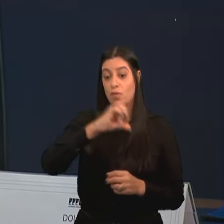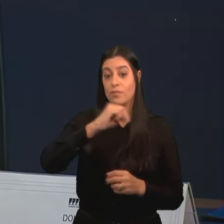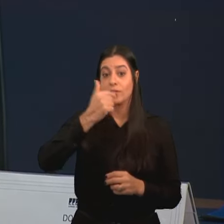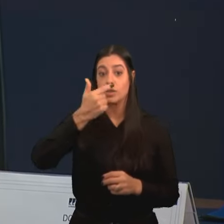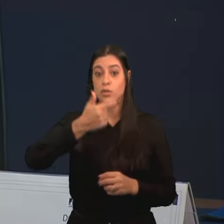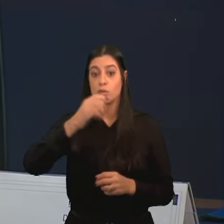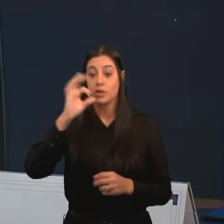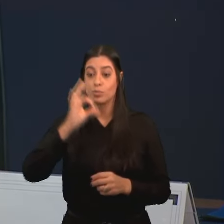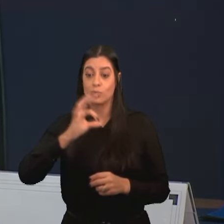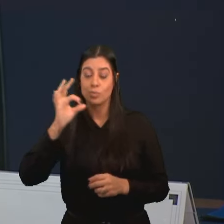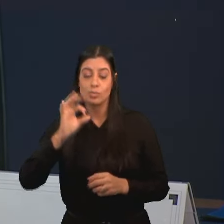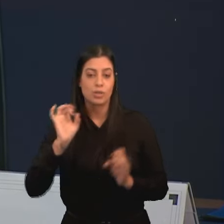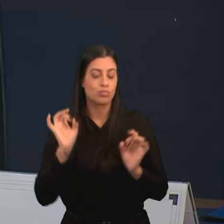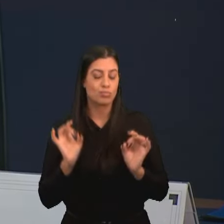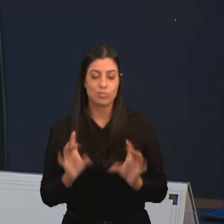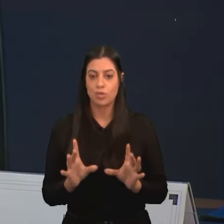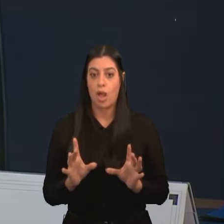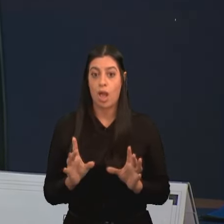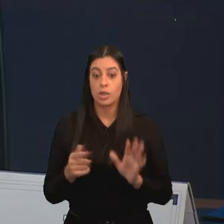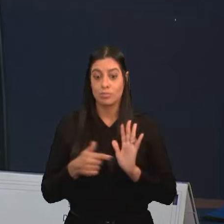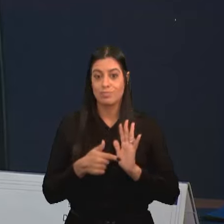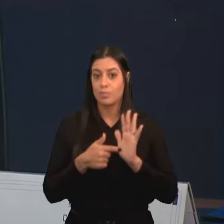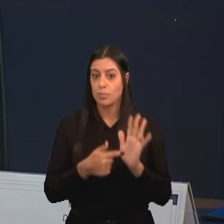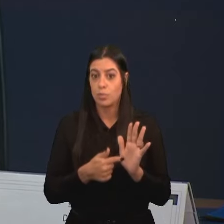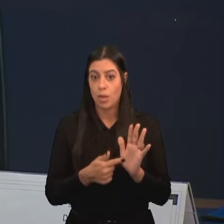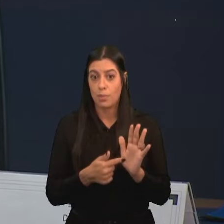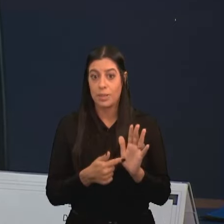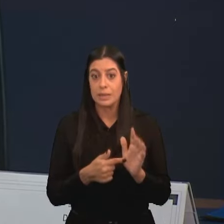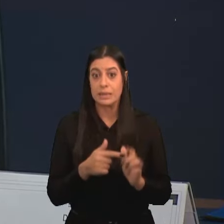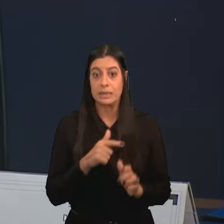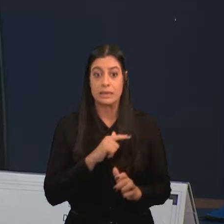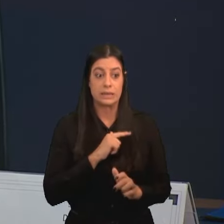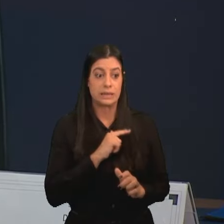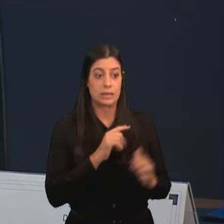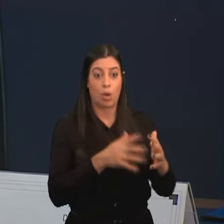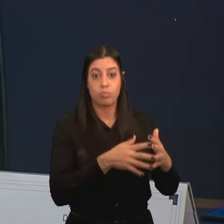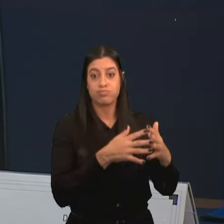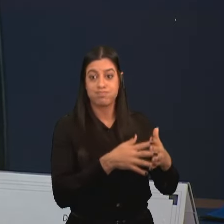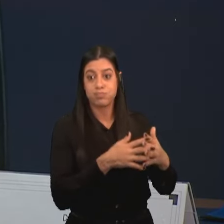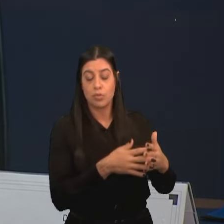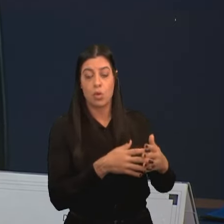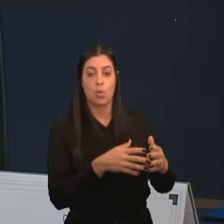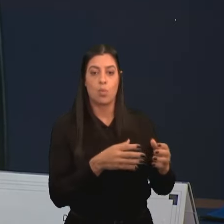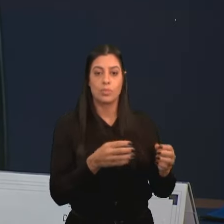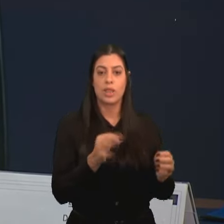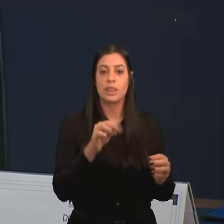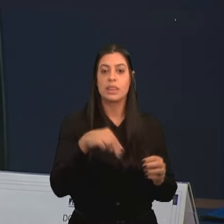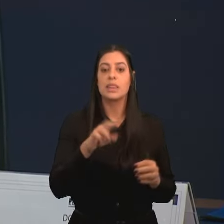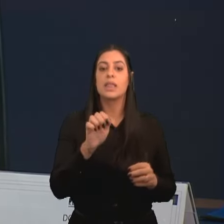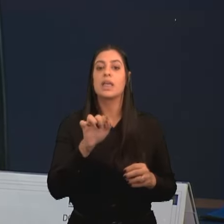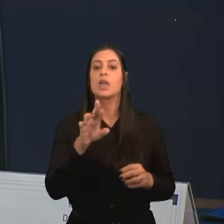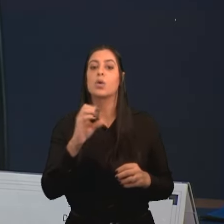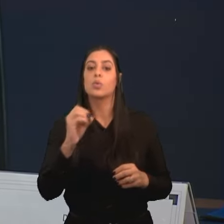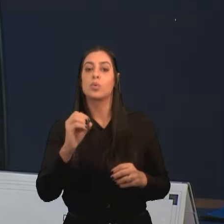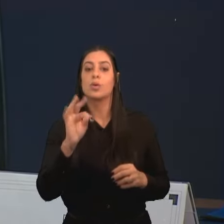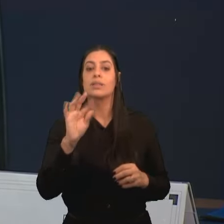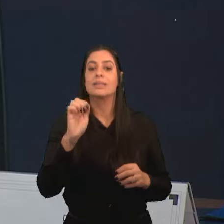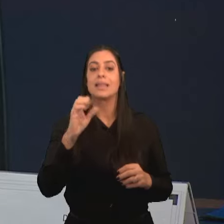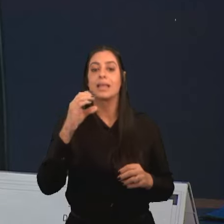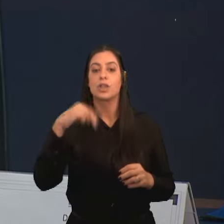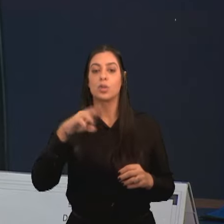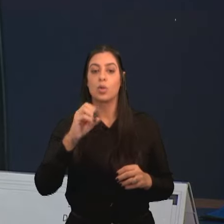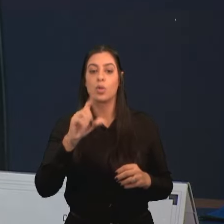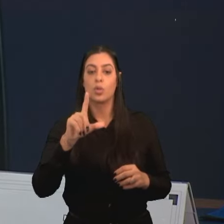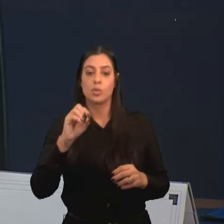con un aumento de 92% solamente. Muestra que hay una imbricación importante entre la neurotecnología